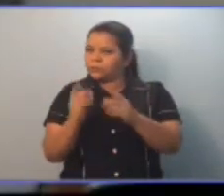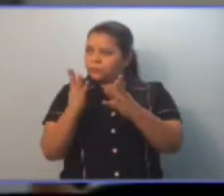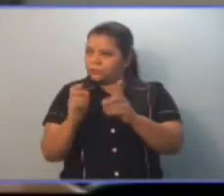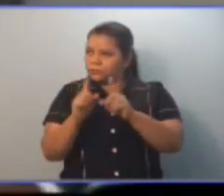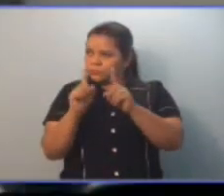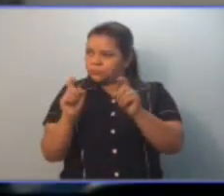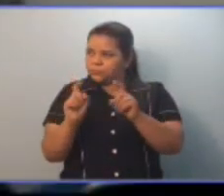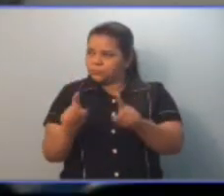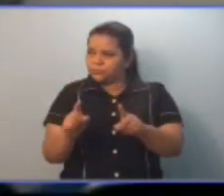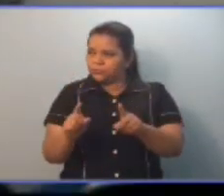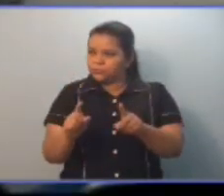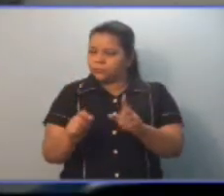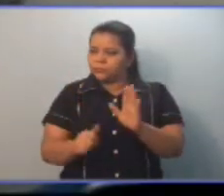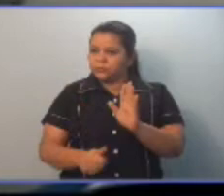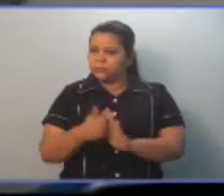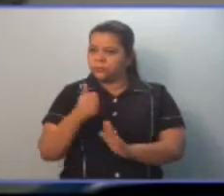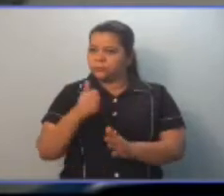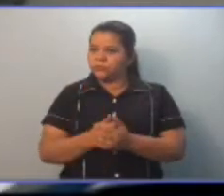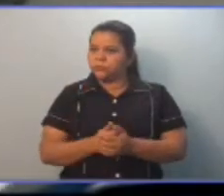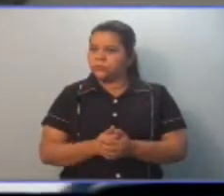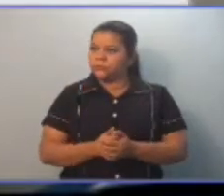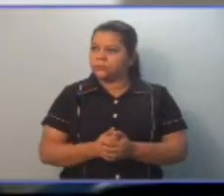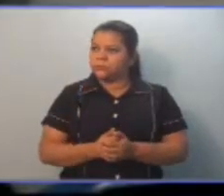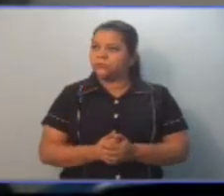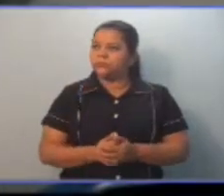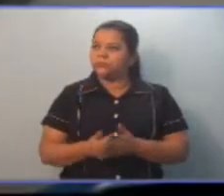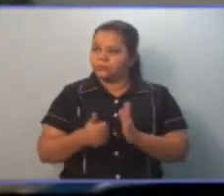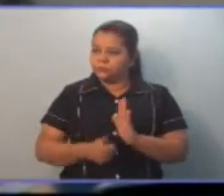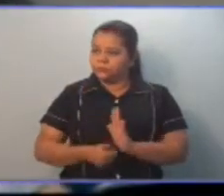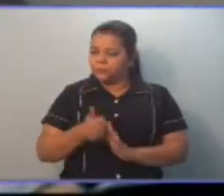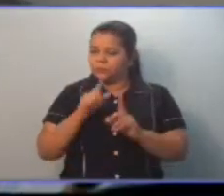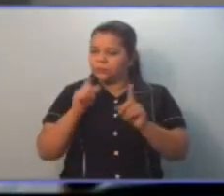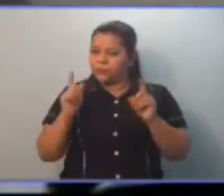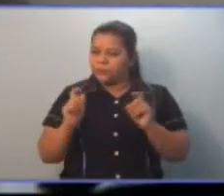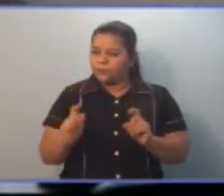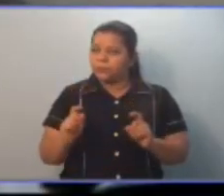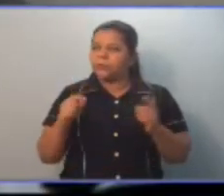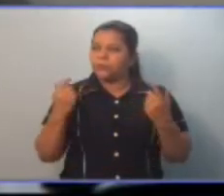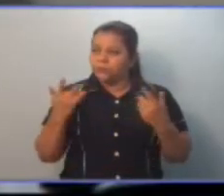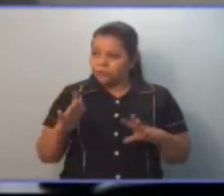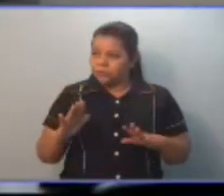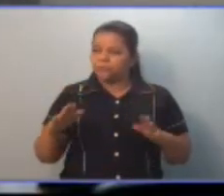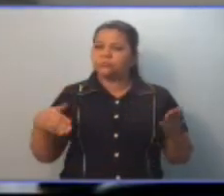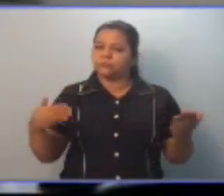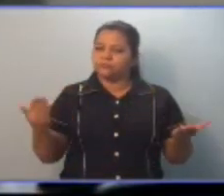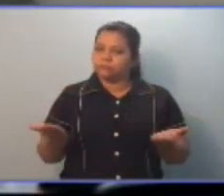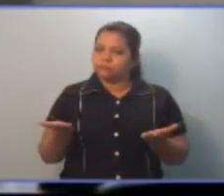Viene esta, por cierto, de un listado de preguntas que nos han hecho llegar